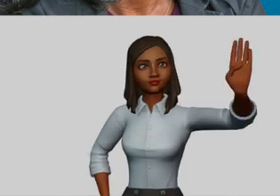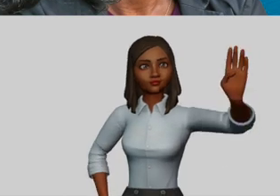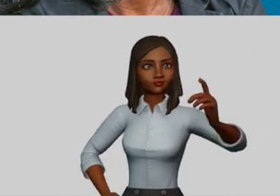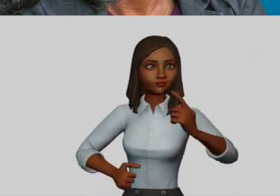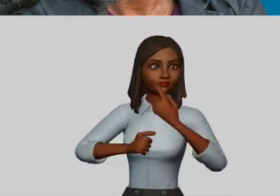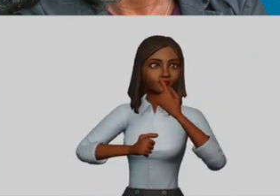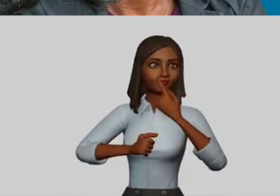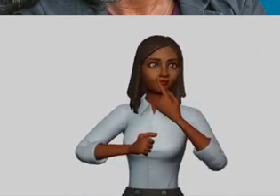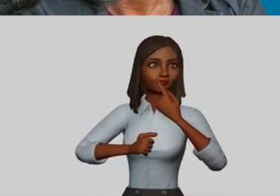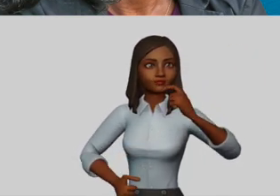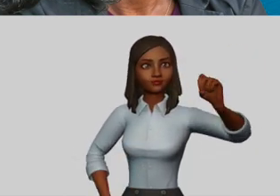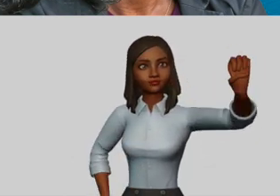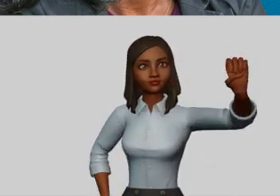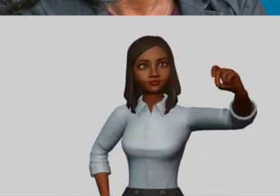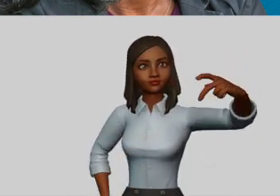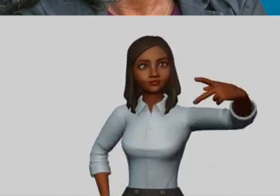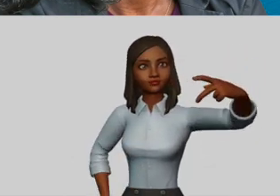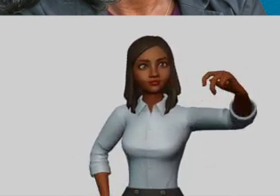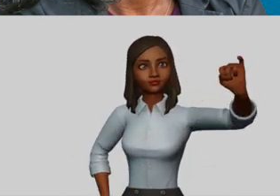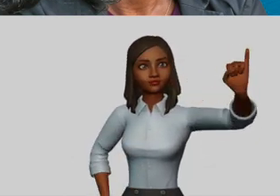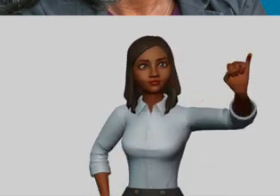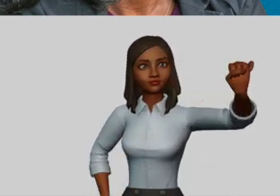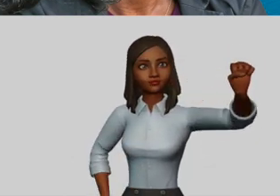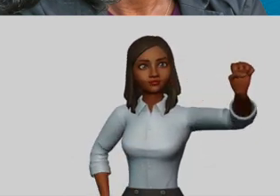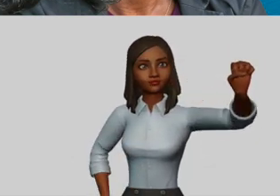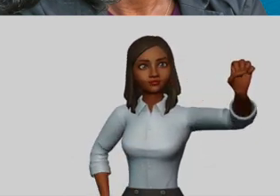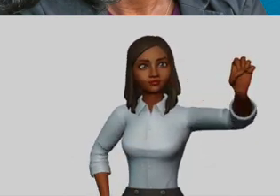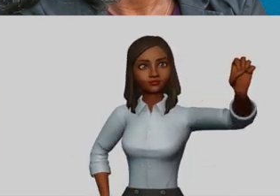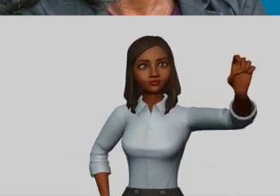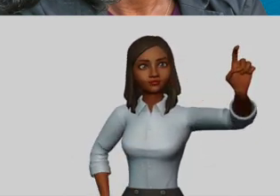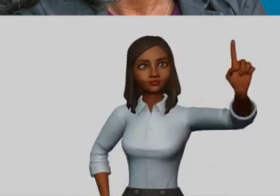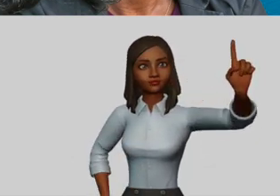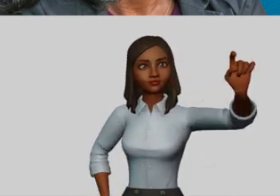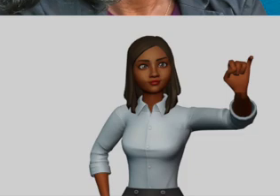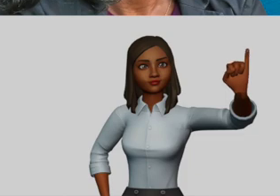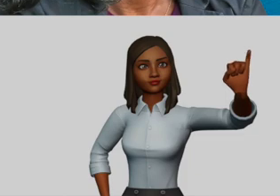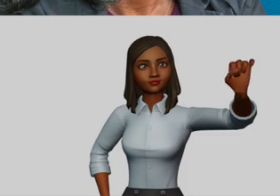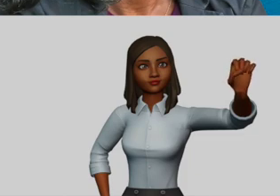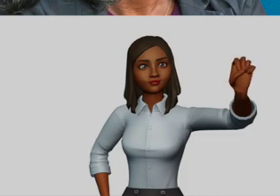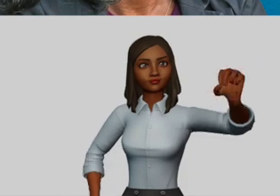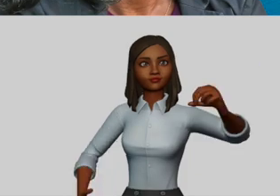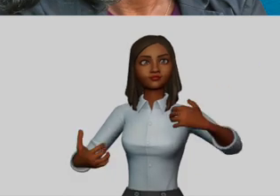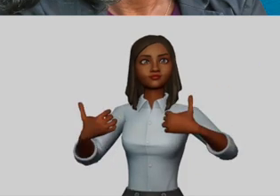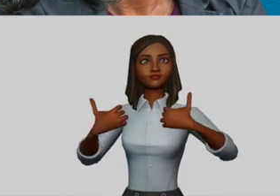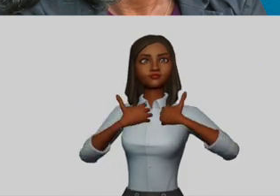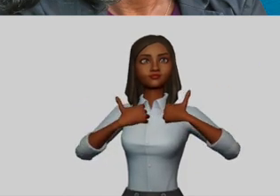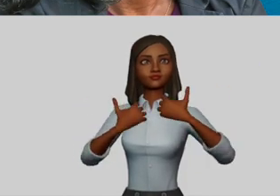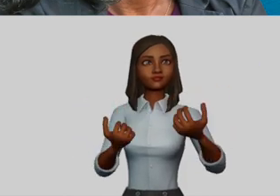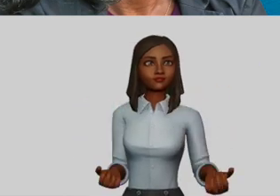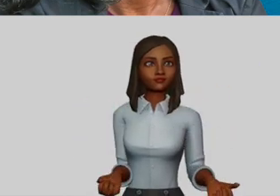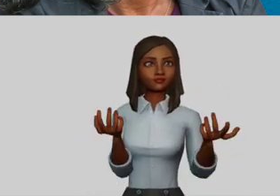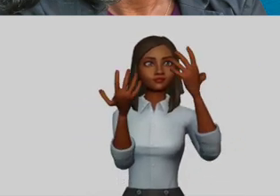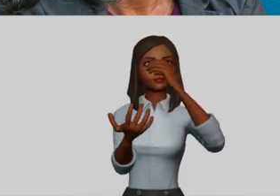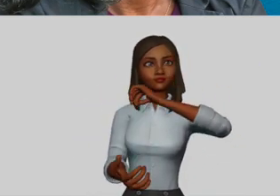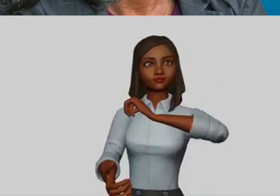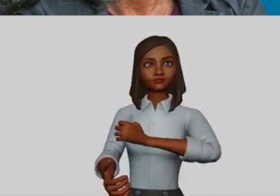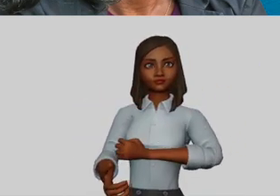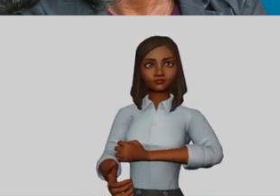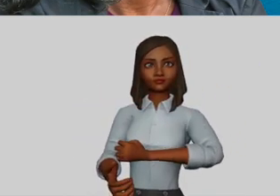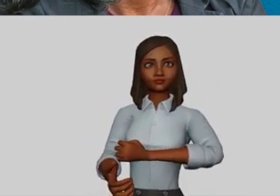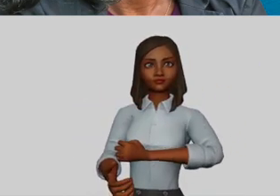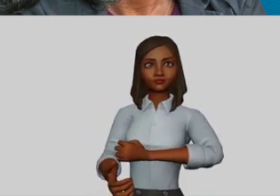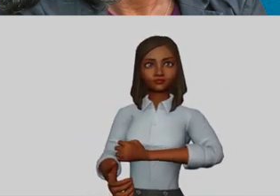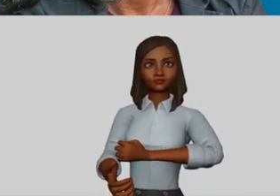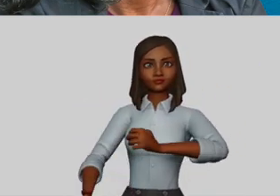Emocionalmente remunerado estamos, como que bien. Pero de verdad muy contentos de tenerlas a